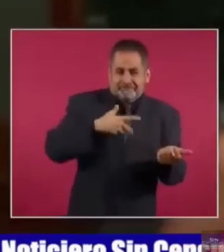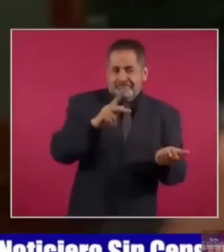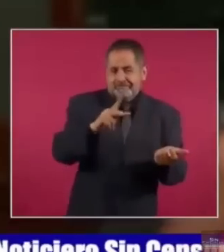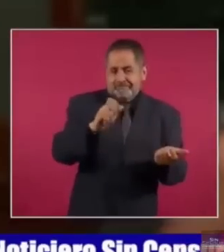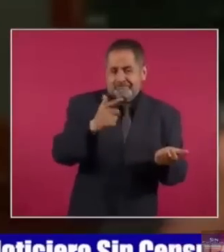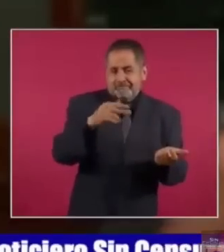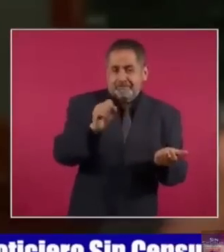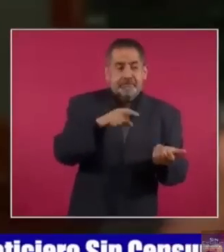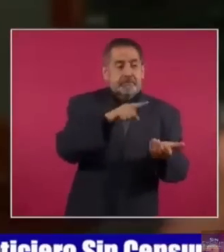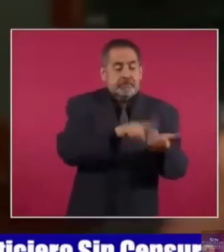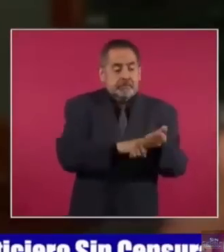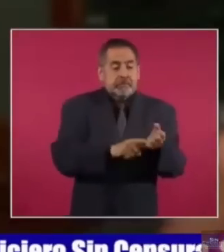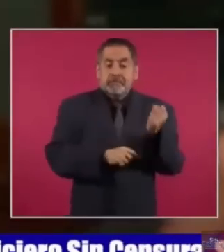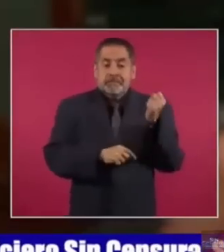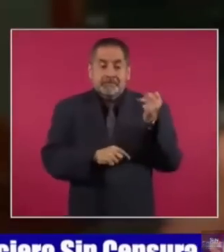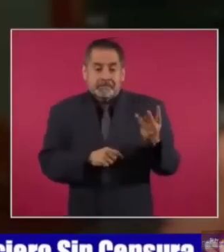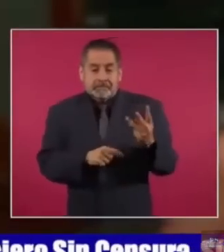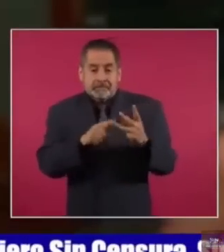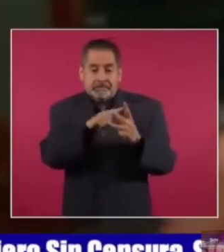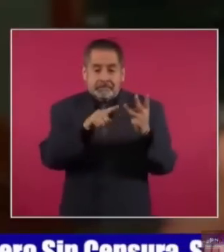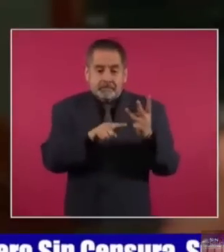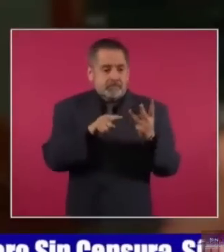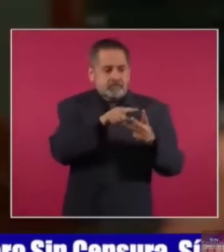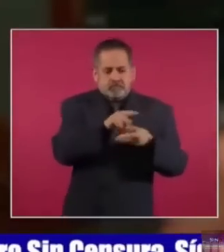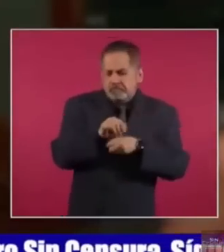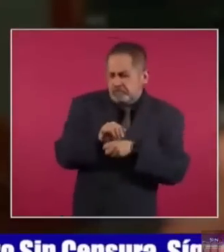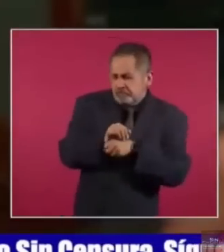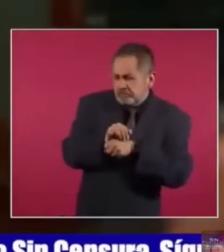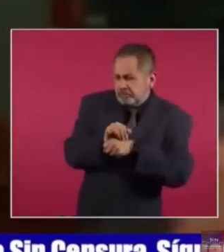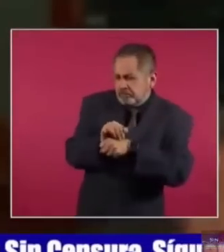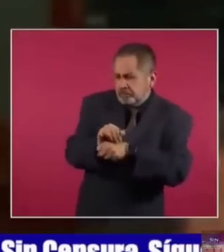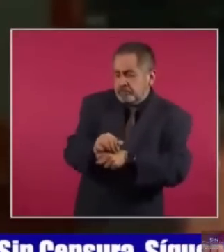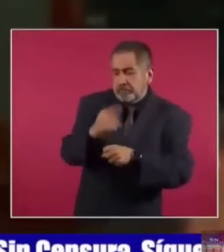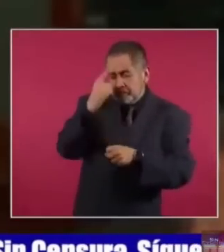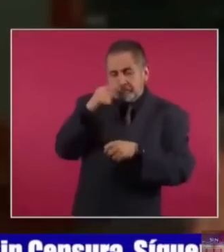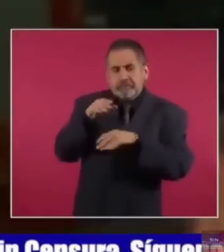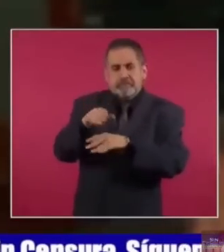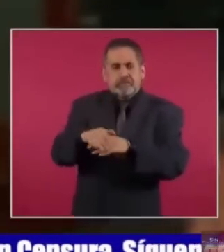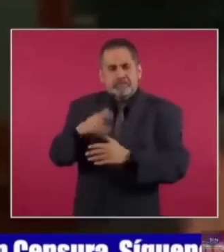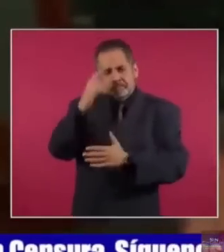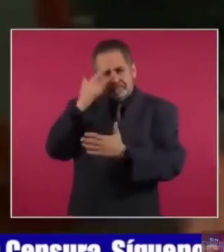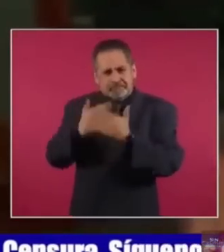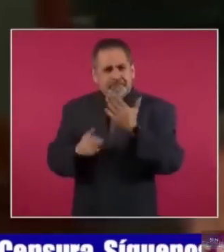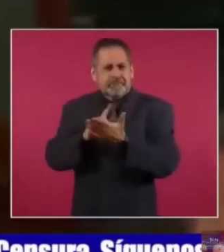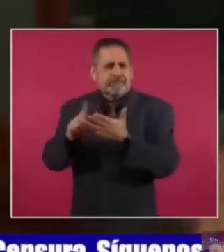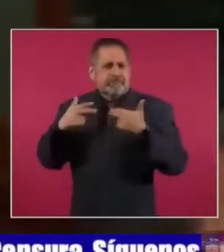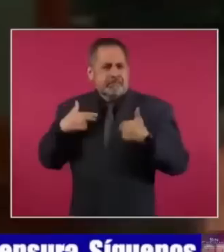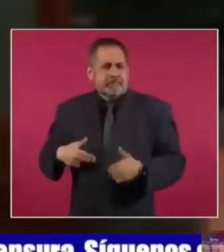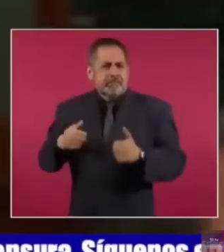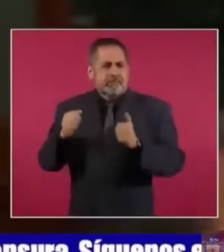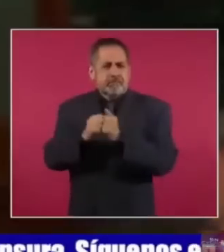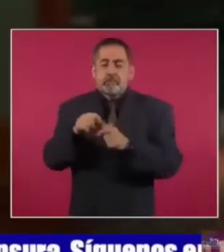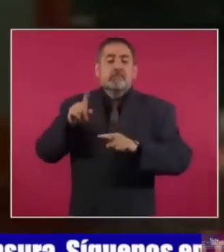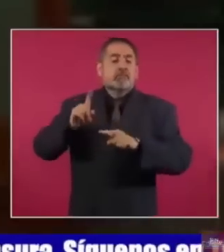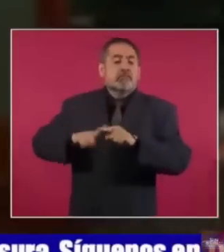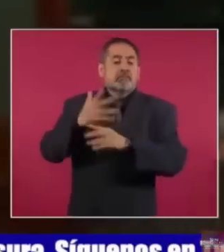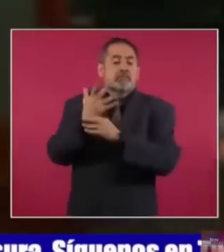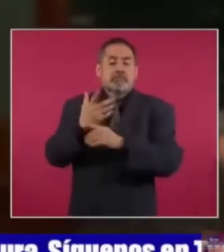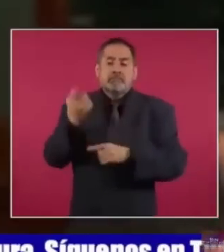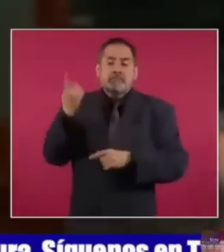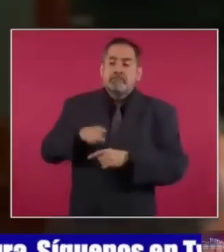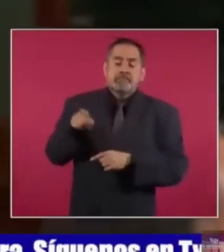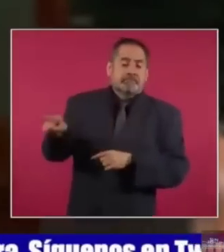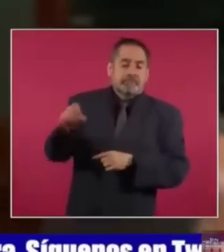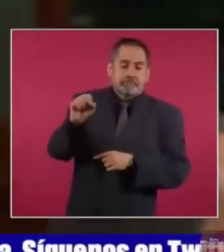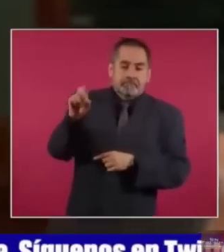calle todos los días a ganarse su credibilidad y a ganarse el respeto y el respaldo de la gente. Quien no lo entienda así,